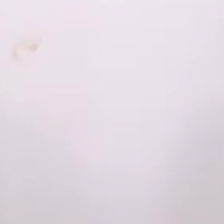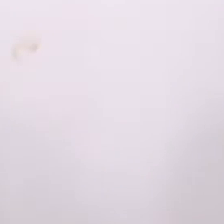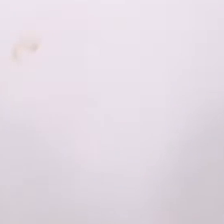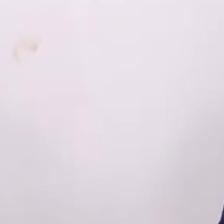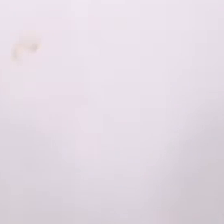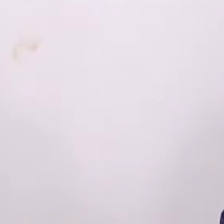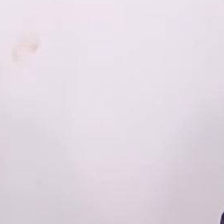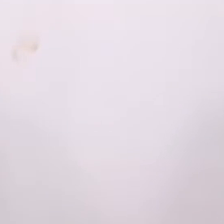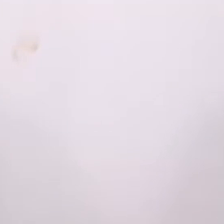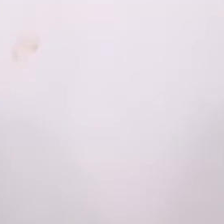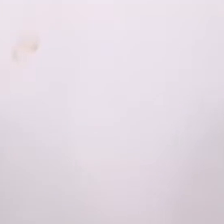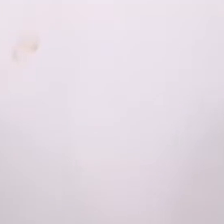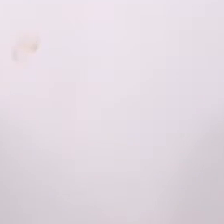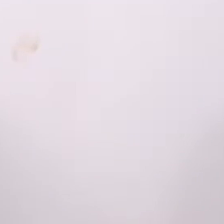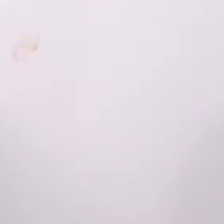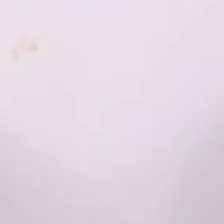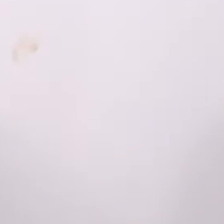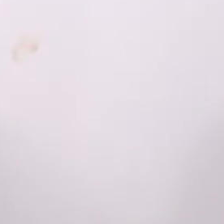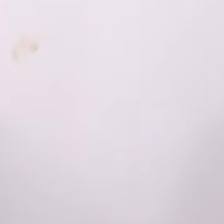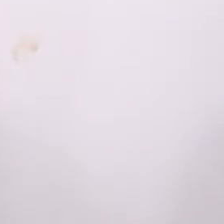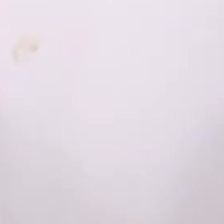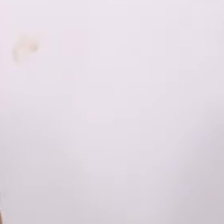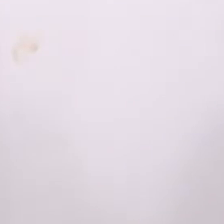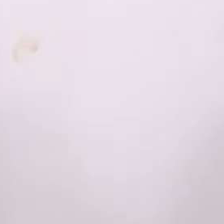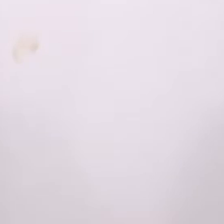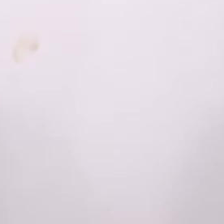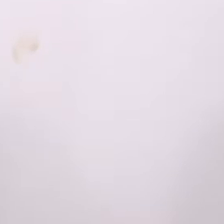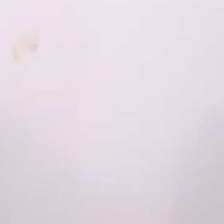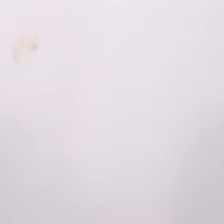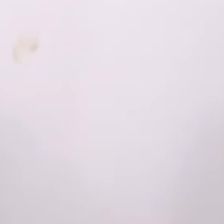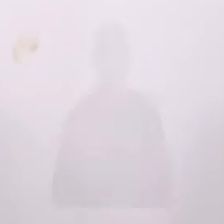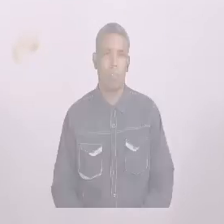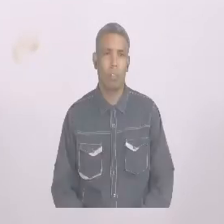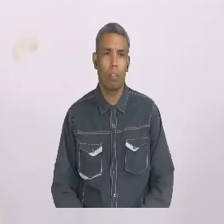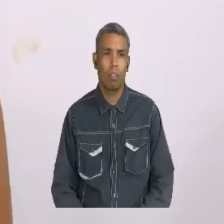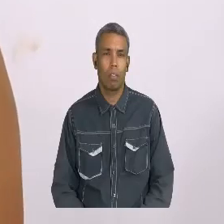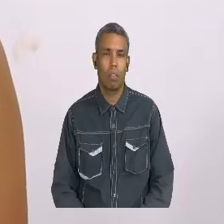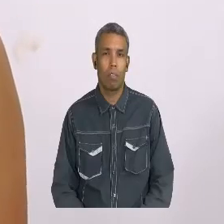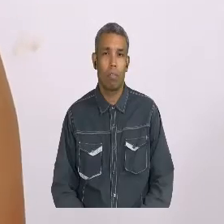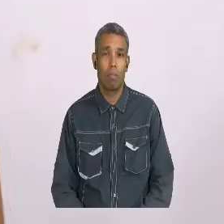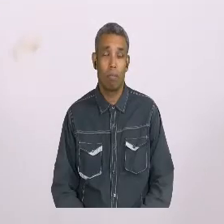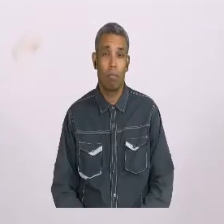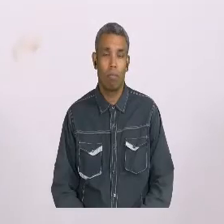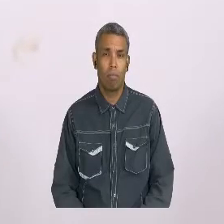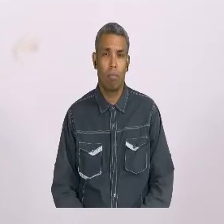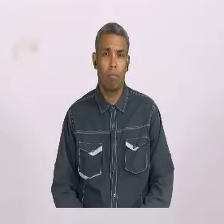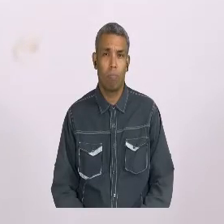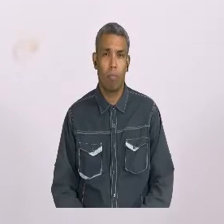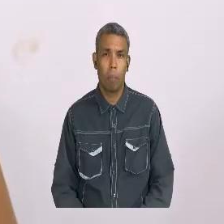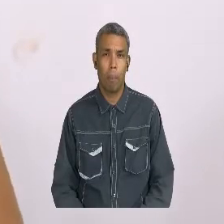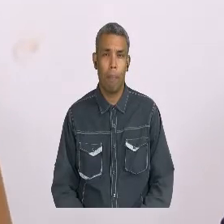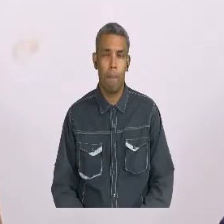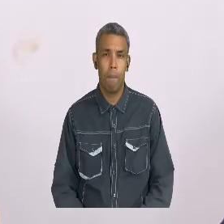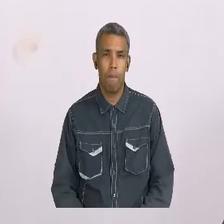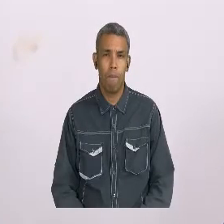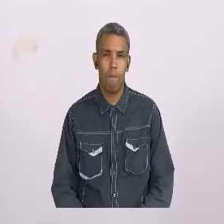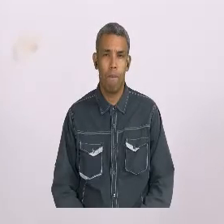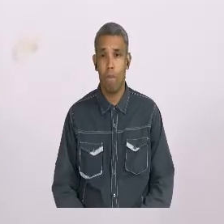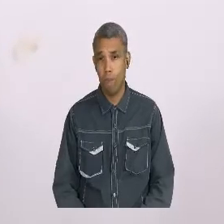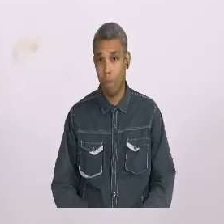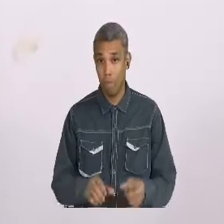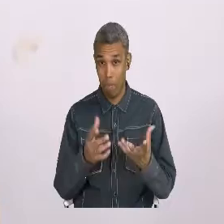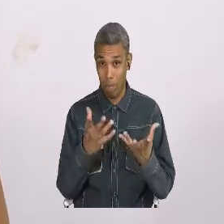Continuamos en A Pedir de Boca, queridos televidentes, y quiero invitarlo para que usted estas y otras recetas vaya y las deguste precisamente en su restaurante 920